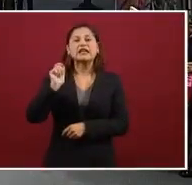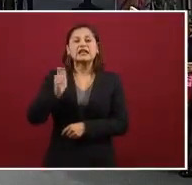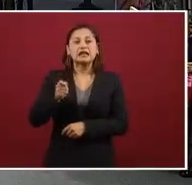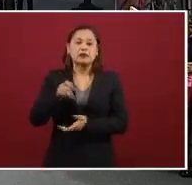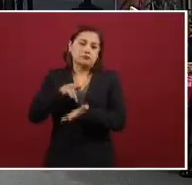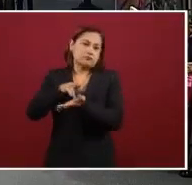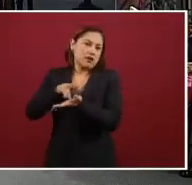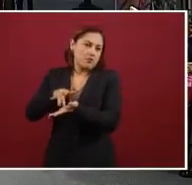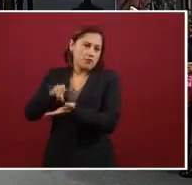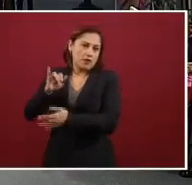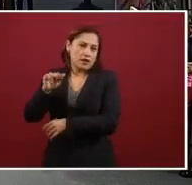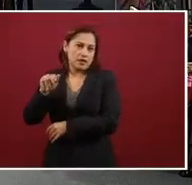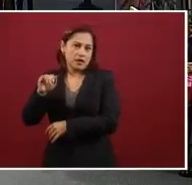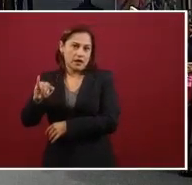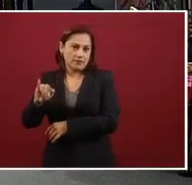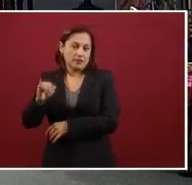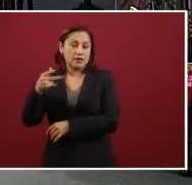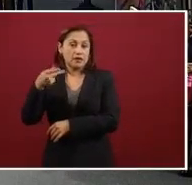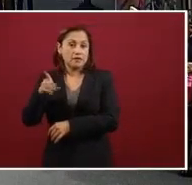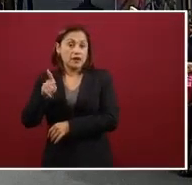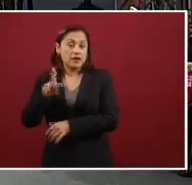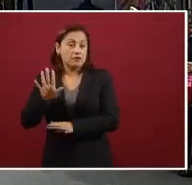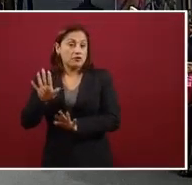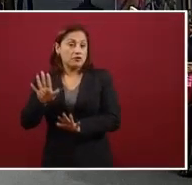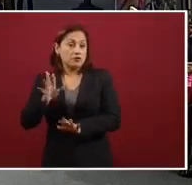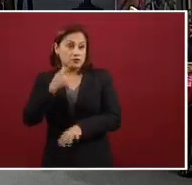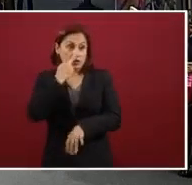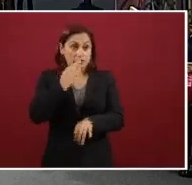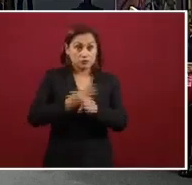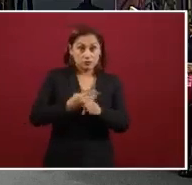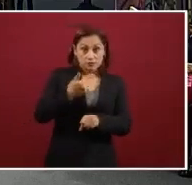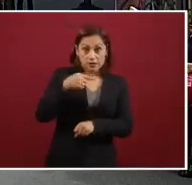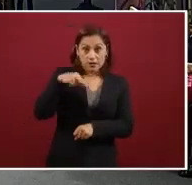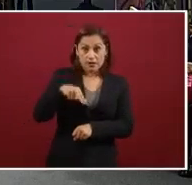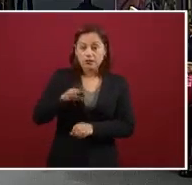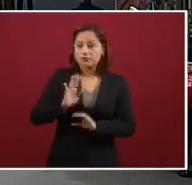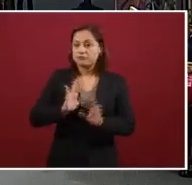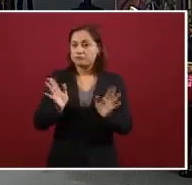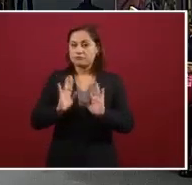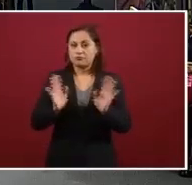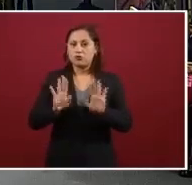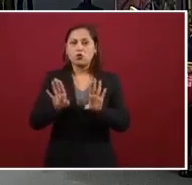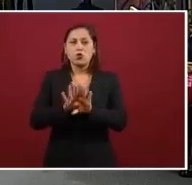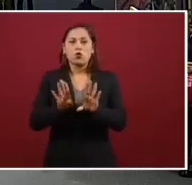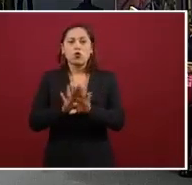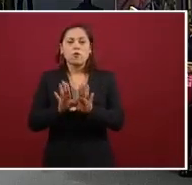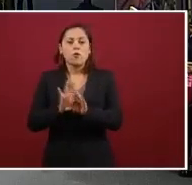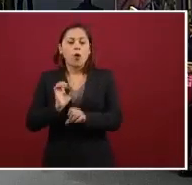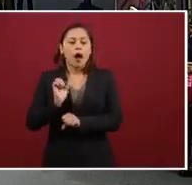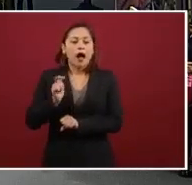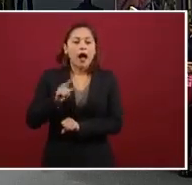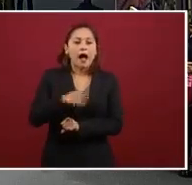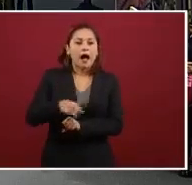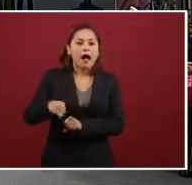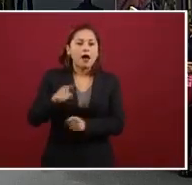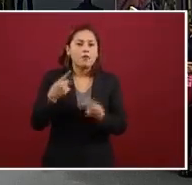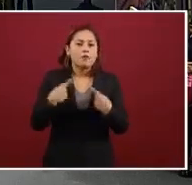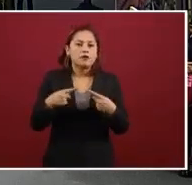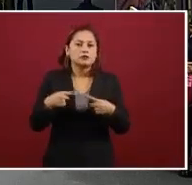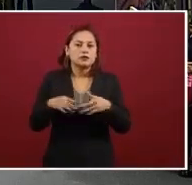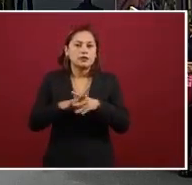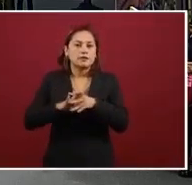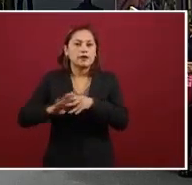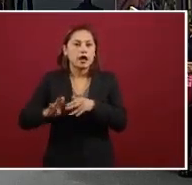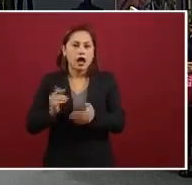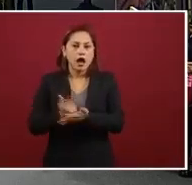INAMI, pero no lo puede sustituir salvo que haya un delito flagrante en ese momento, esté pasando algo muy grave. Pero si no es así, es el